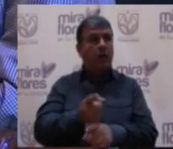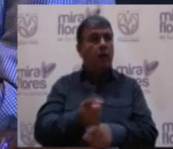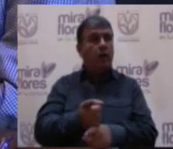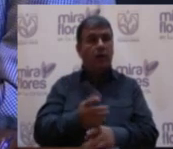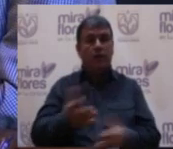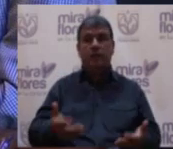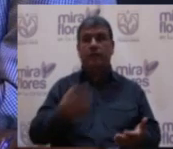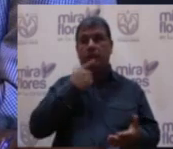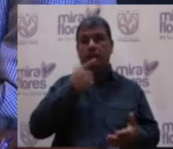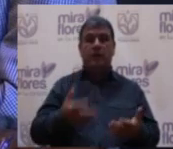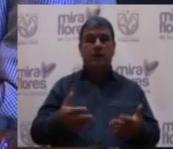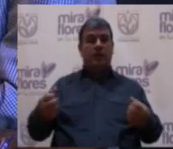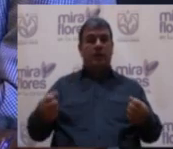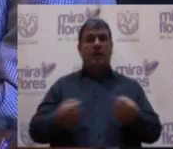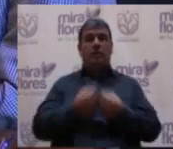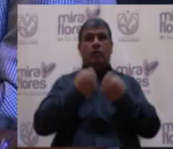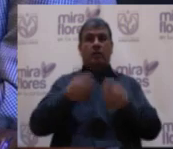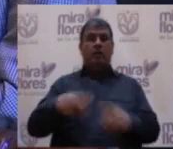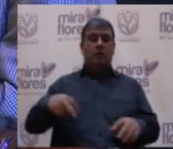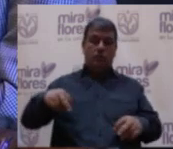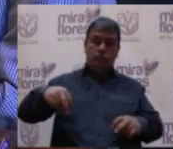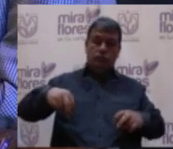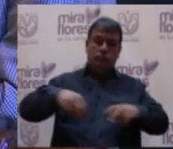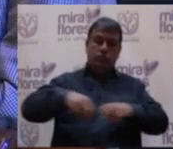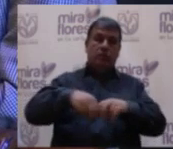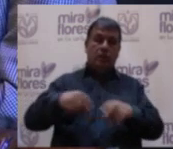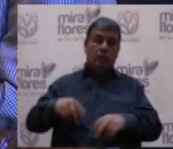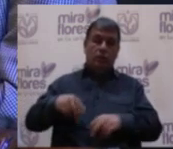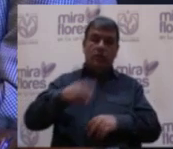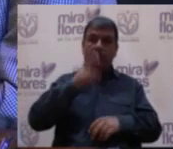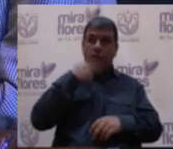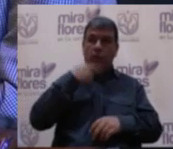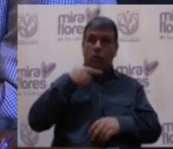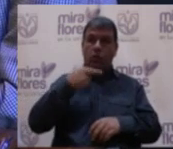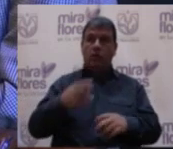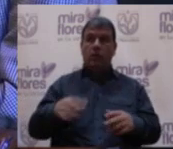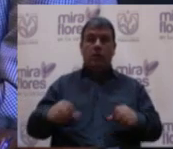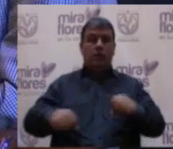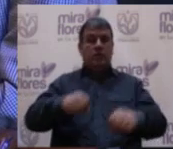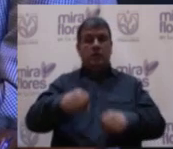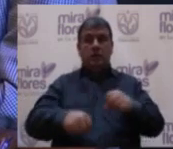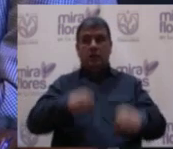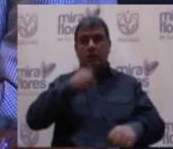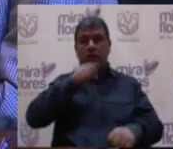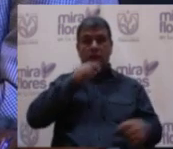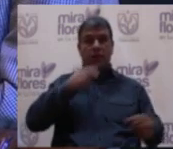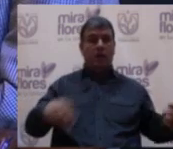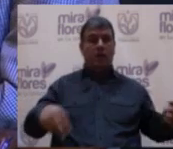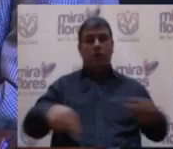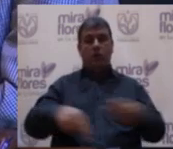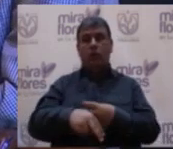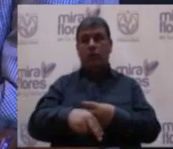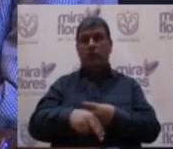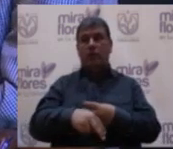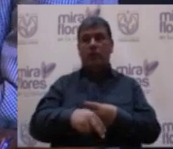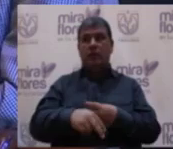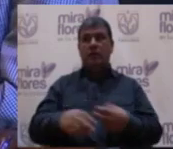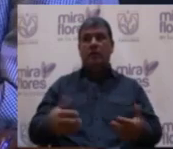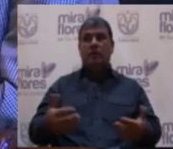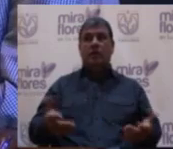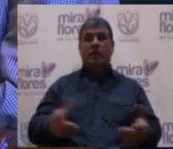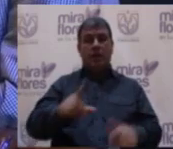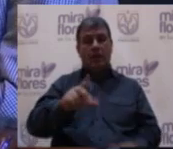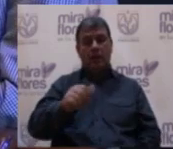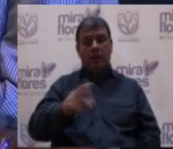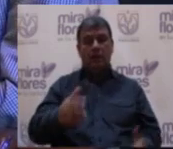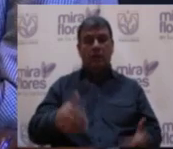Decía que este atropello ha sido de un peatón que cruzaba en rojo y una ciclista que iba en contra del sentido del tráfico en el